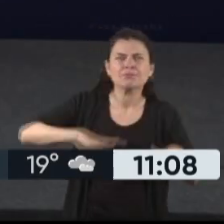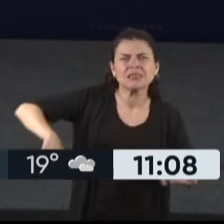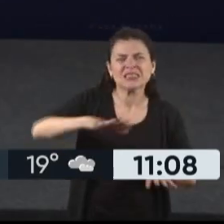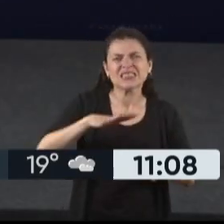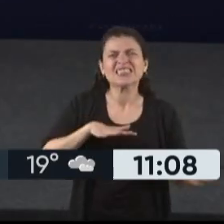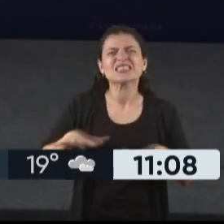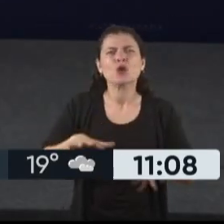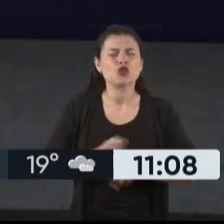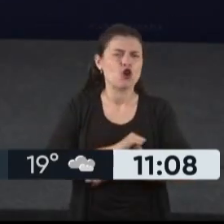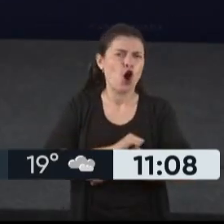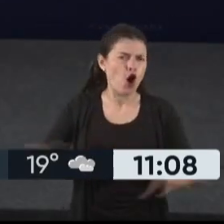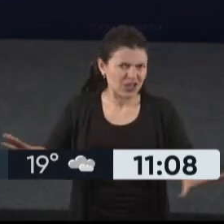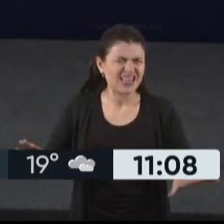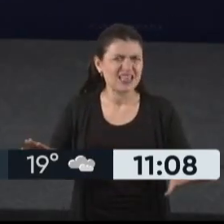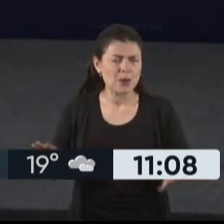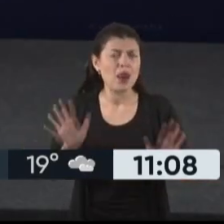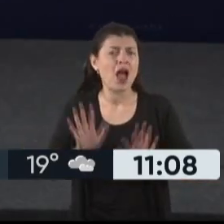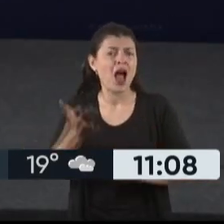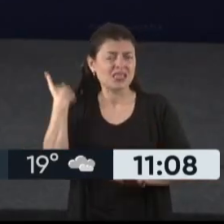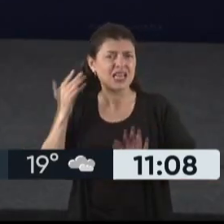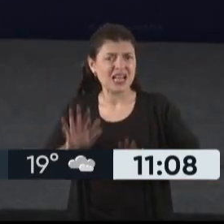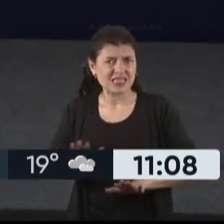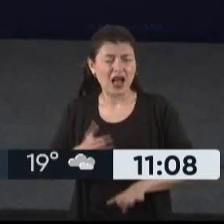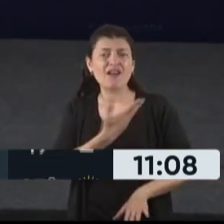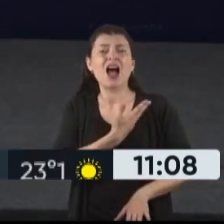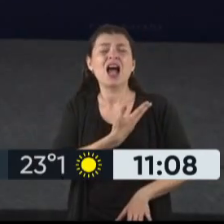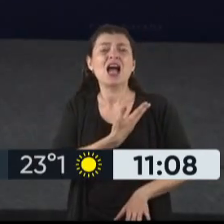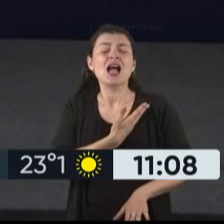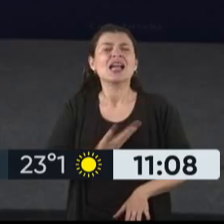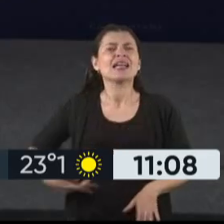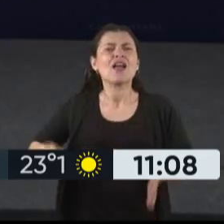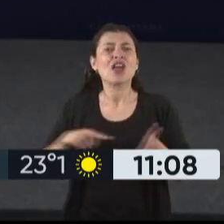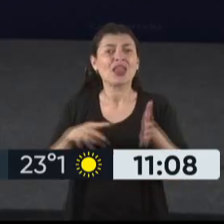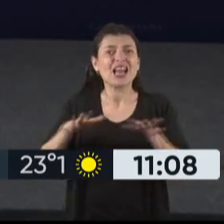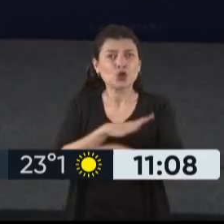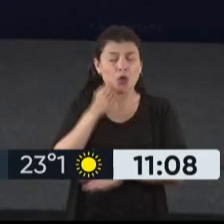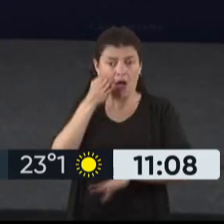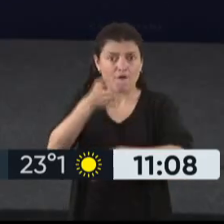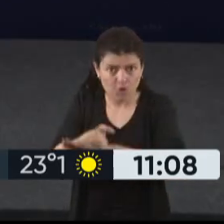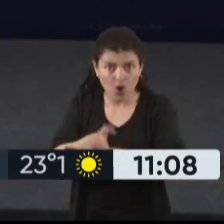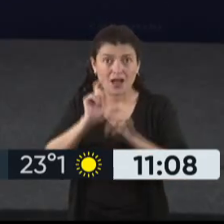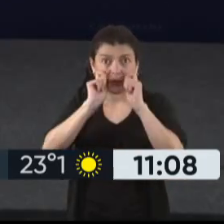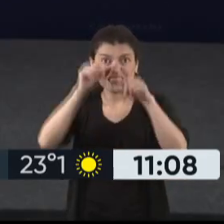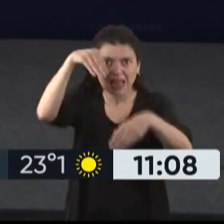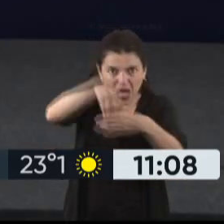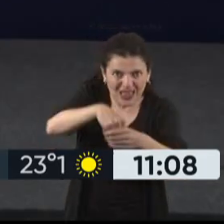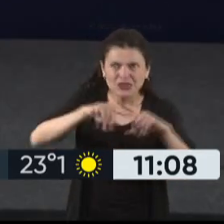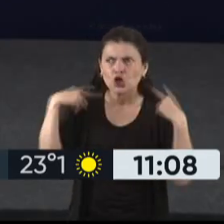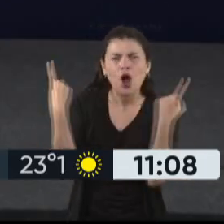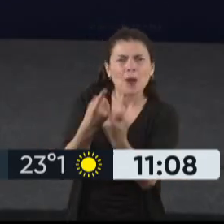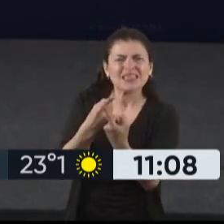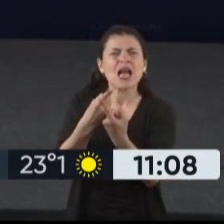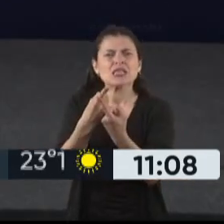estado en el que este gobierno encontró al Hospital Garrahan. Salas